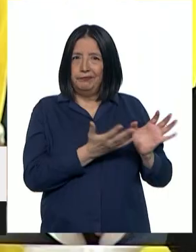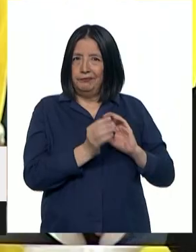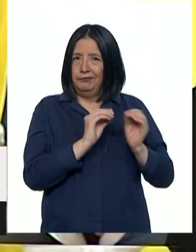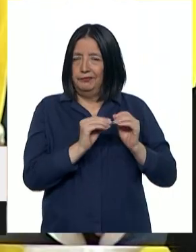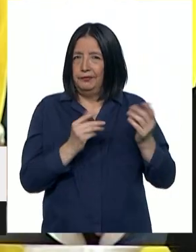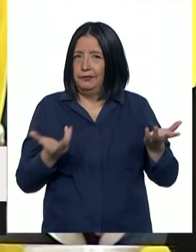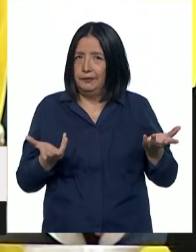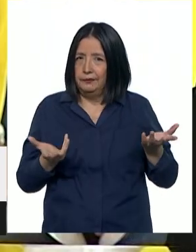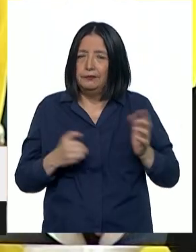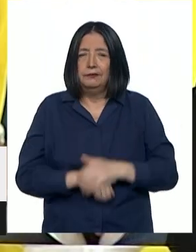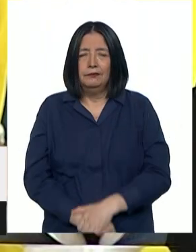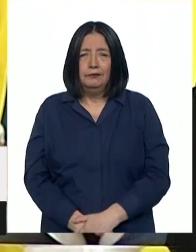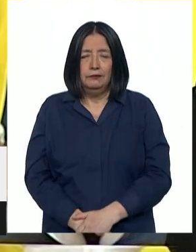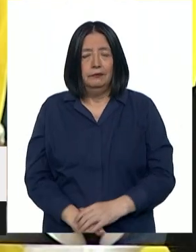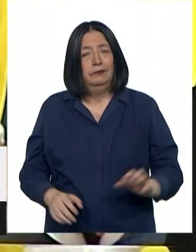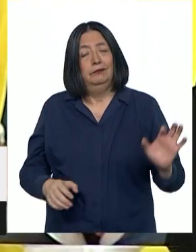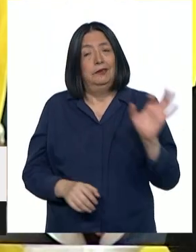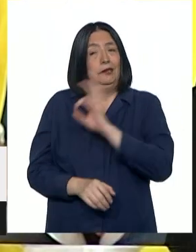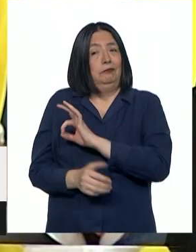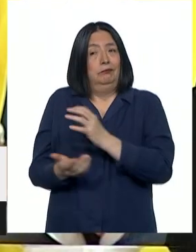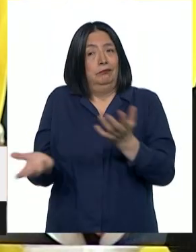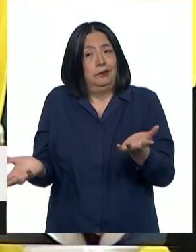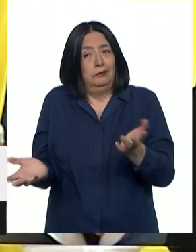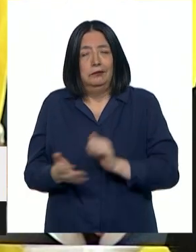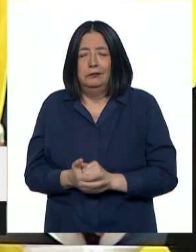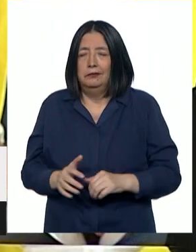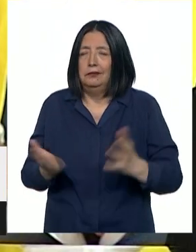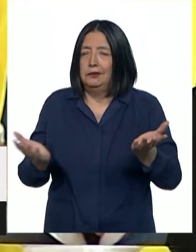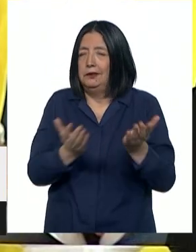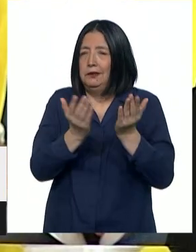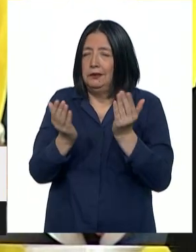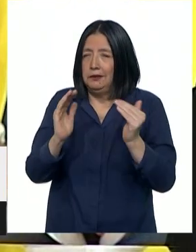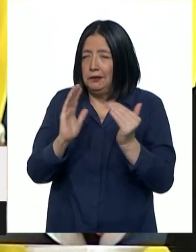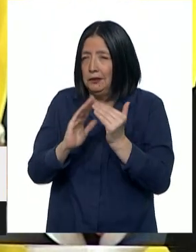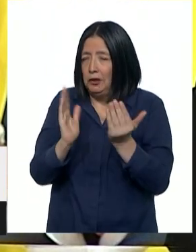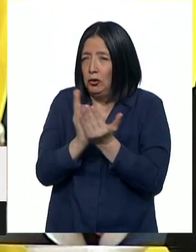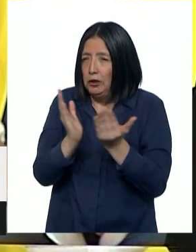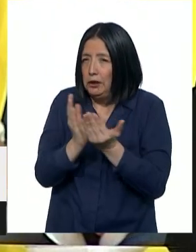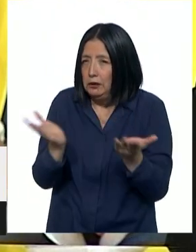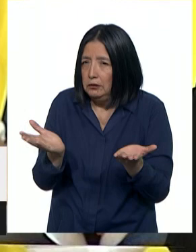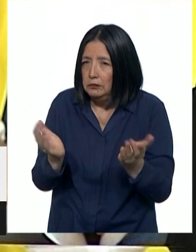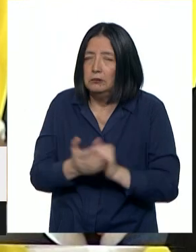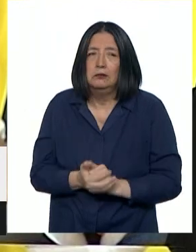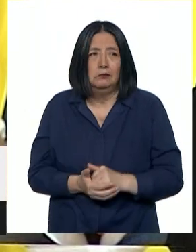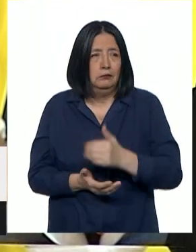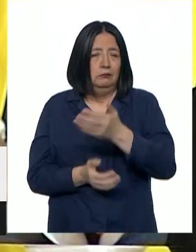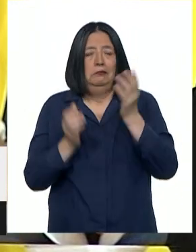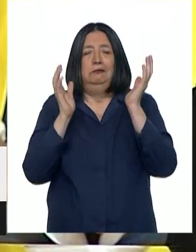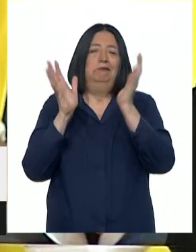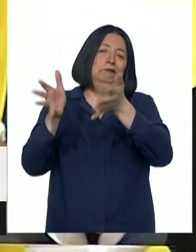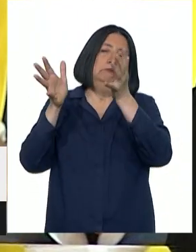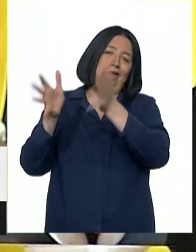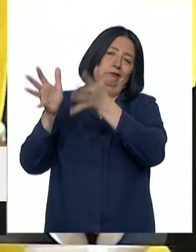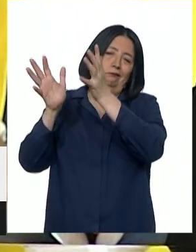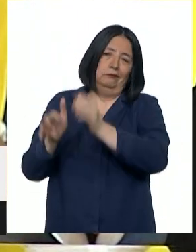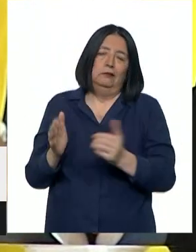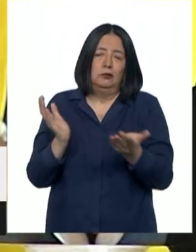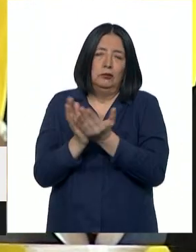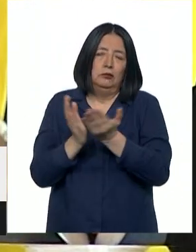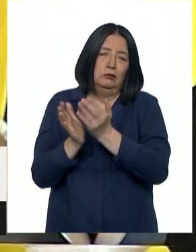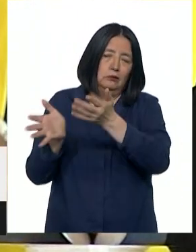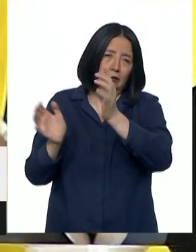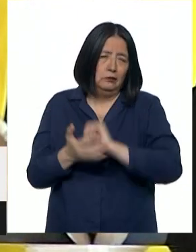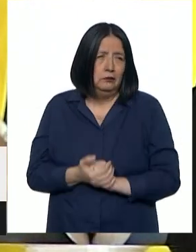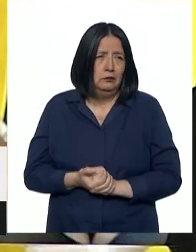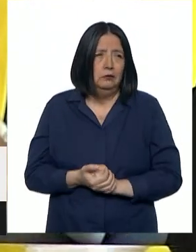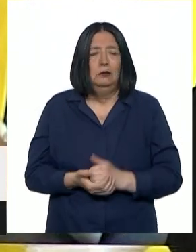atendido, tampoco se han atendido el tema de las escuelas. Ahí están abandonadas. En